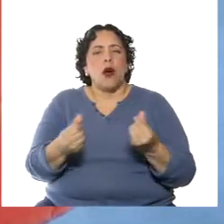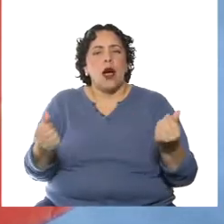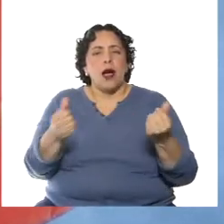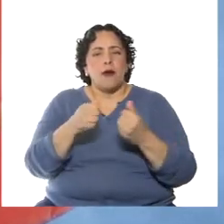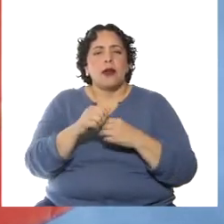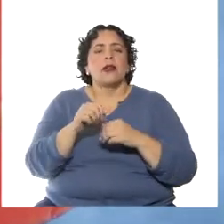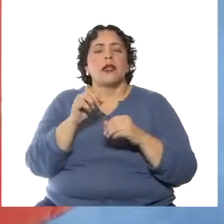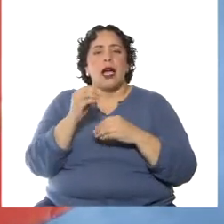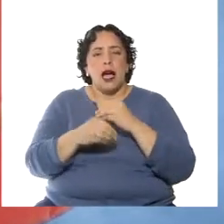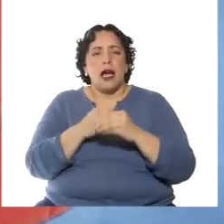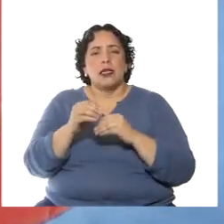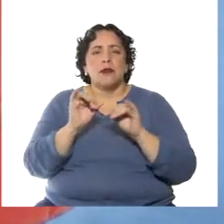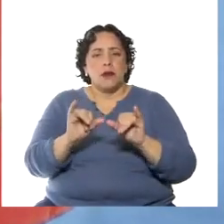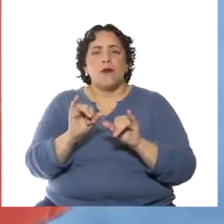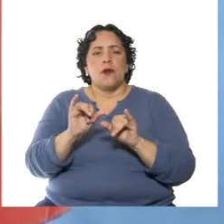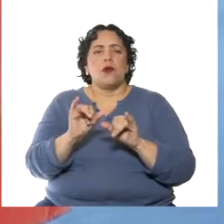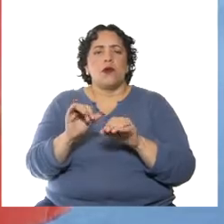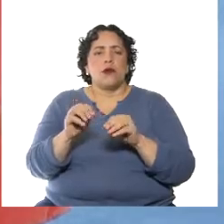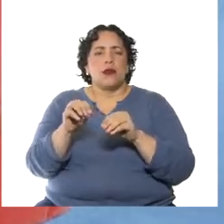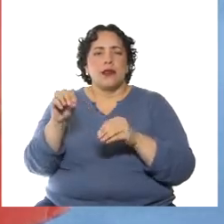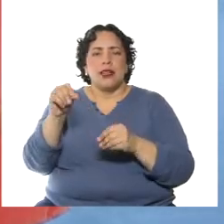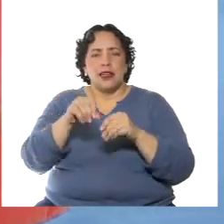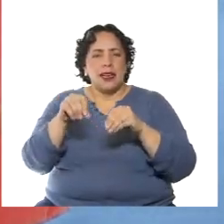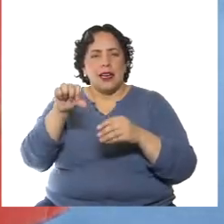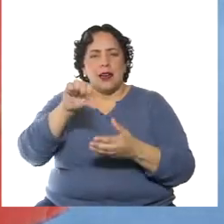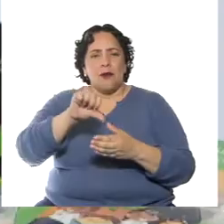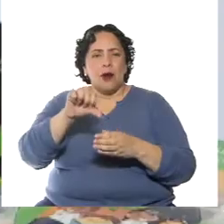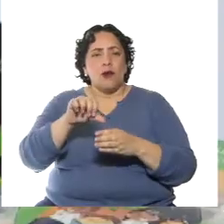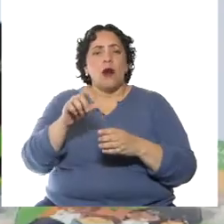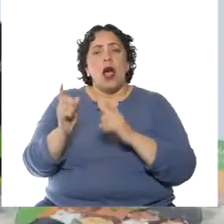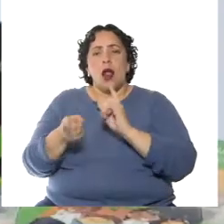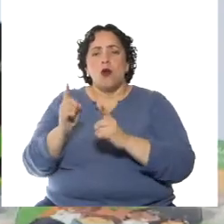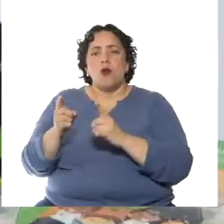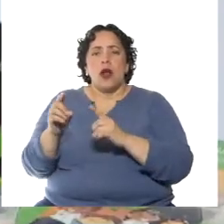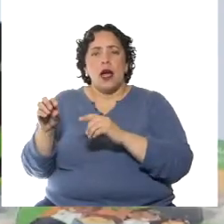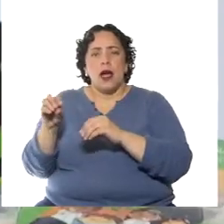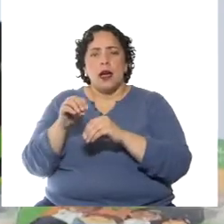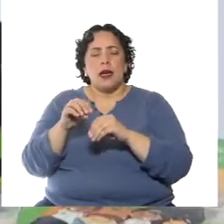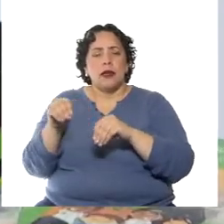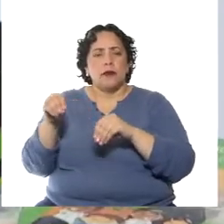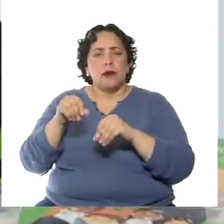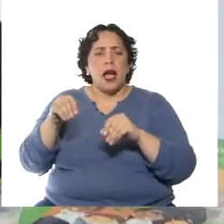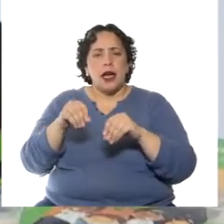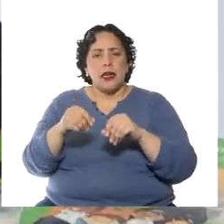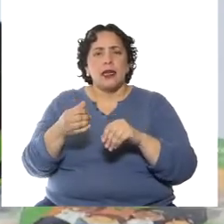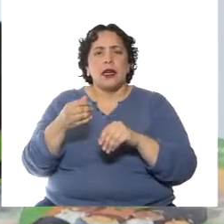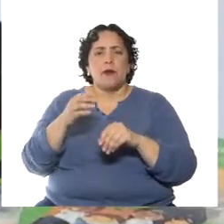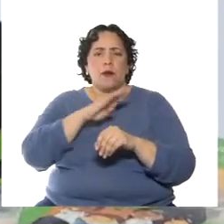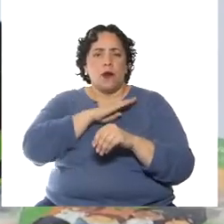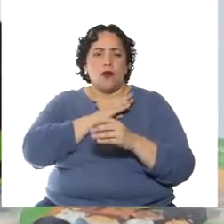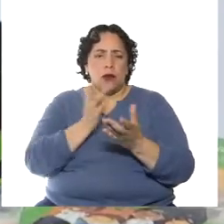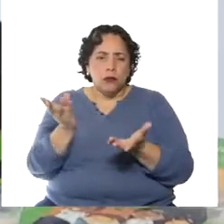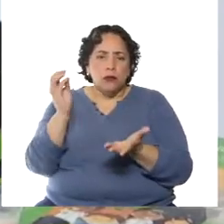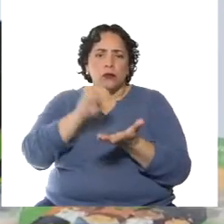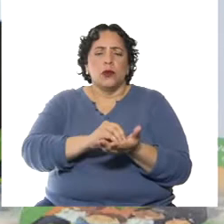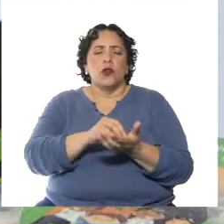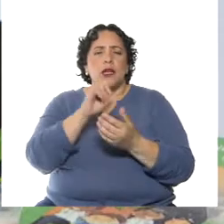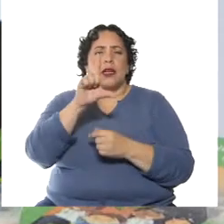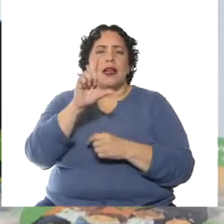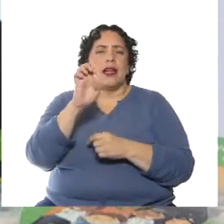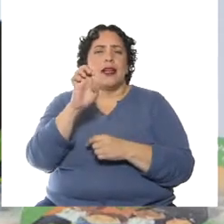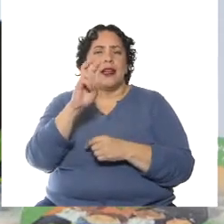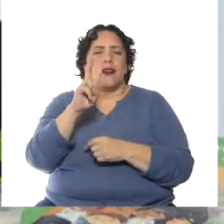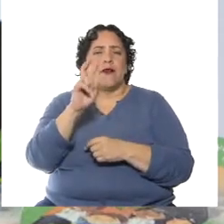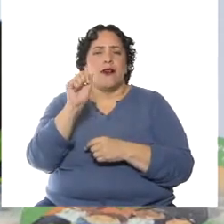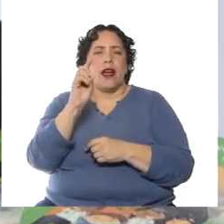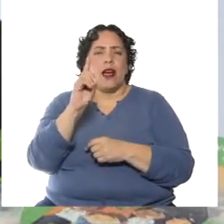Bueno, eso lo produce la levadura, aunque hay harinas también que ya traen ese parte de esa